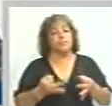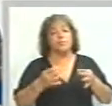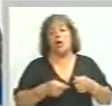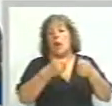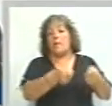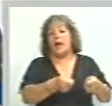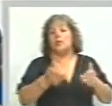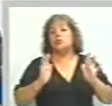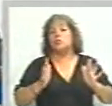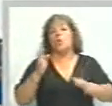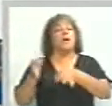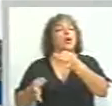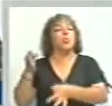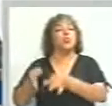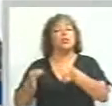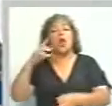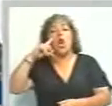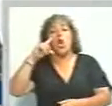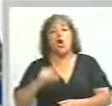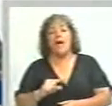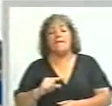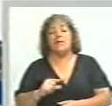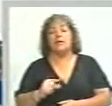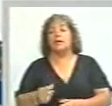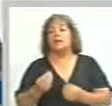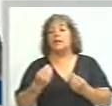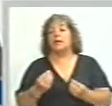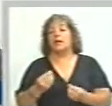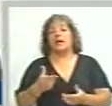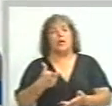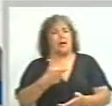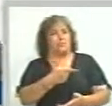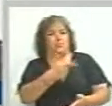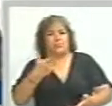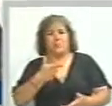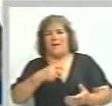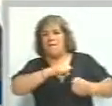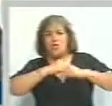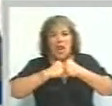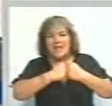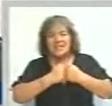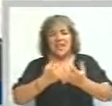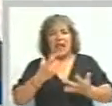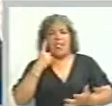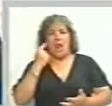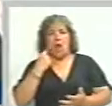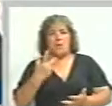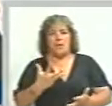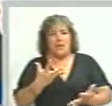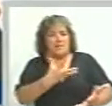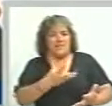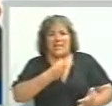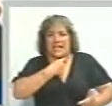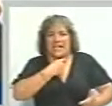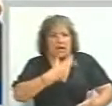justicia. Lo grave es la agresividad y la energía en querer